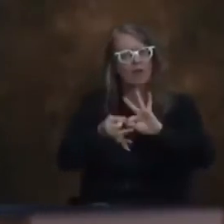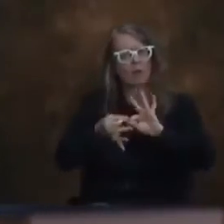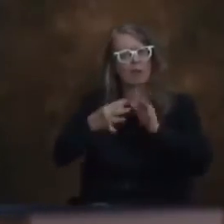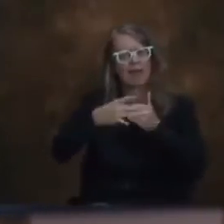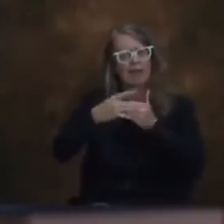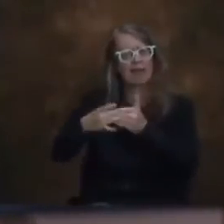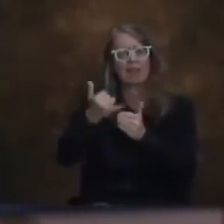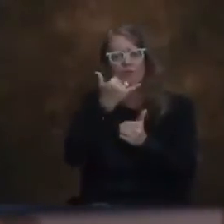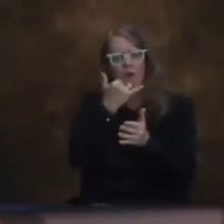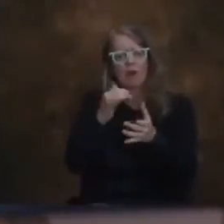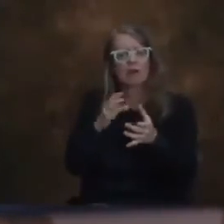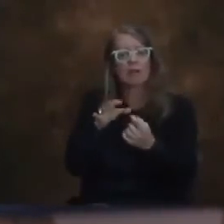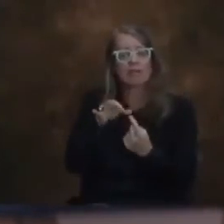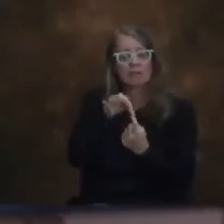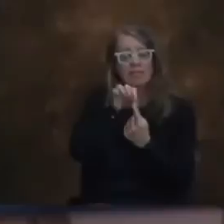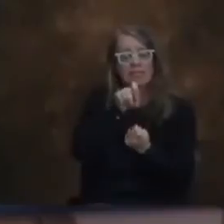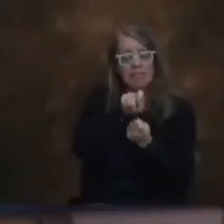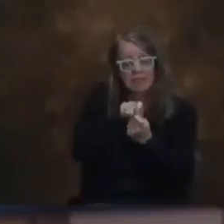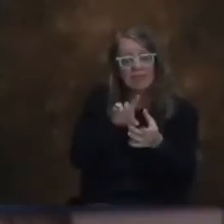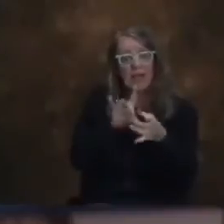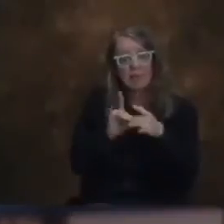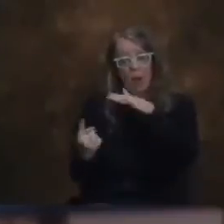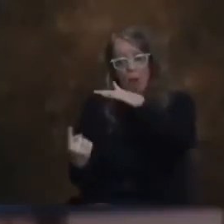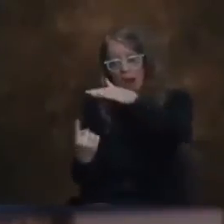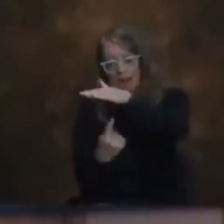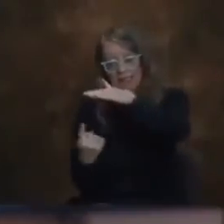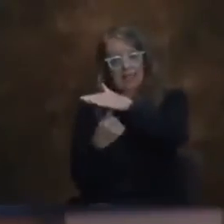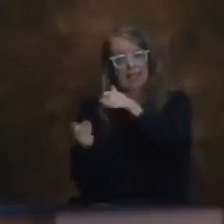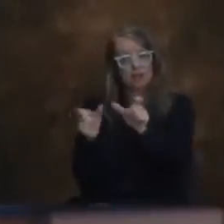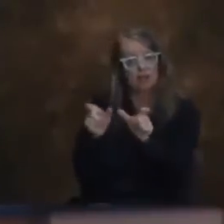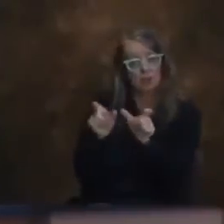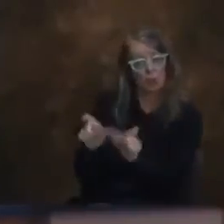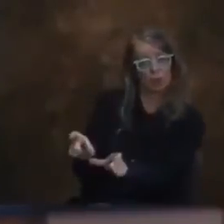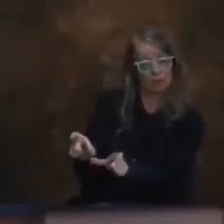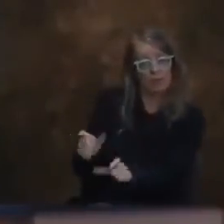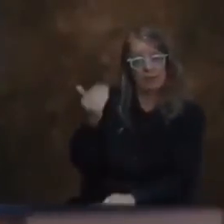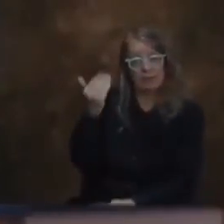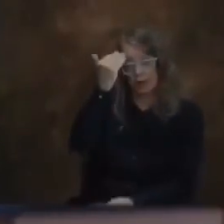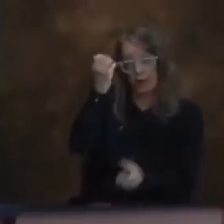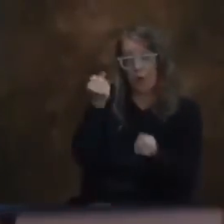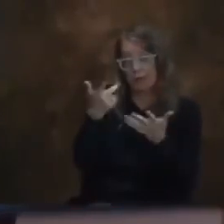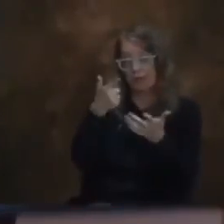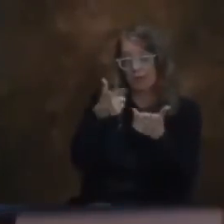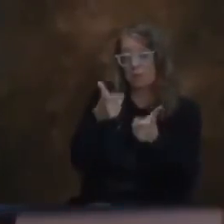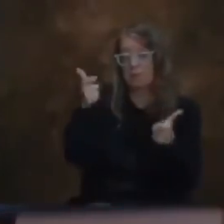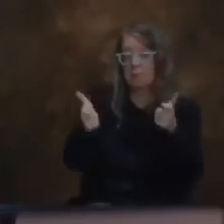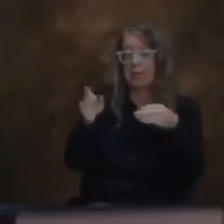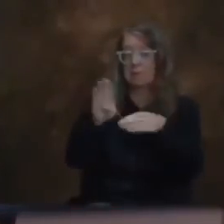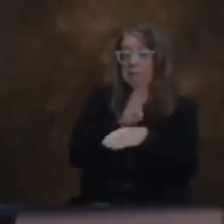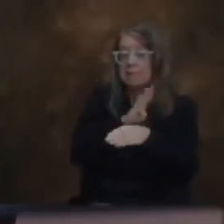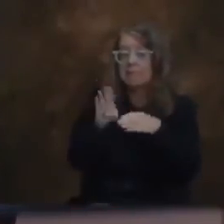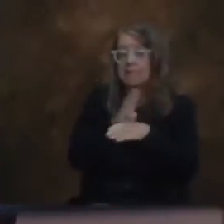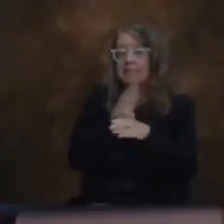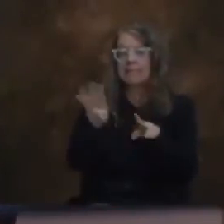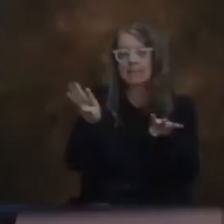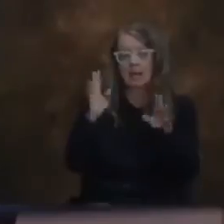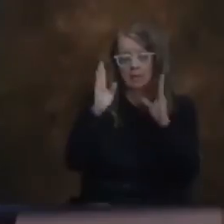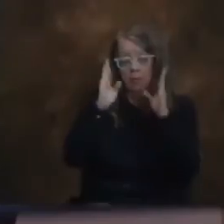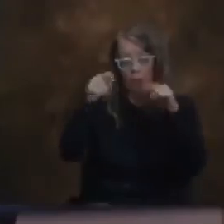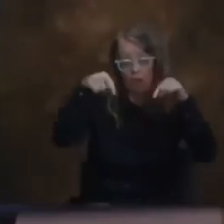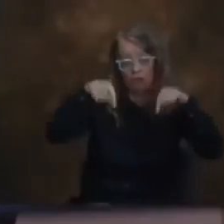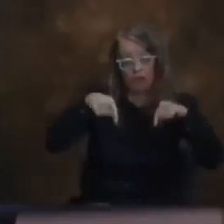cuando se trata de aislamiento y cuarentena y hay muchas personas que se ponen a ver